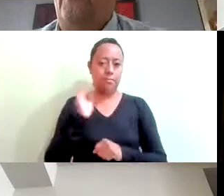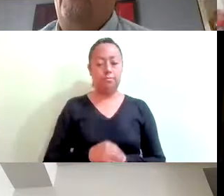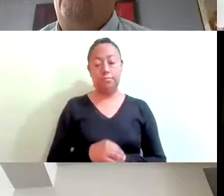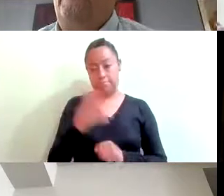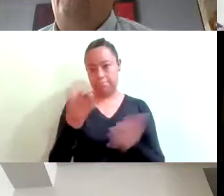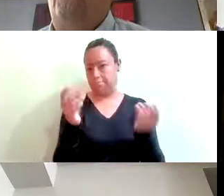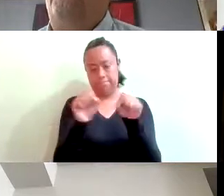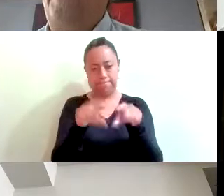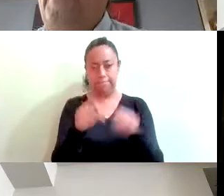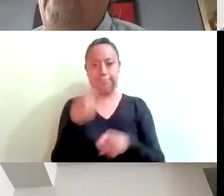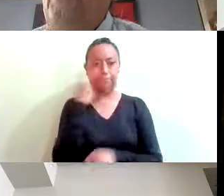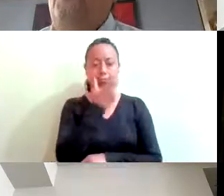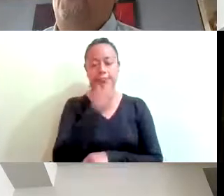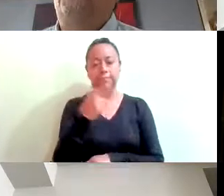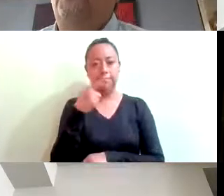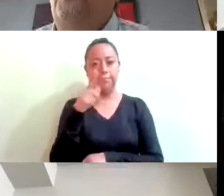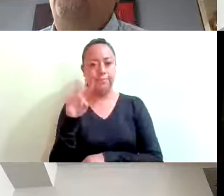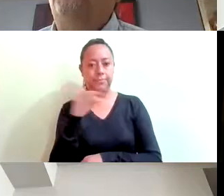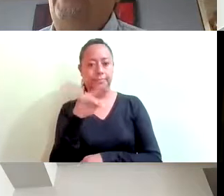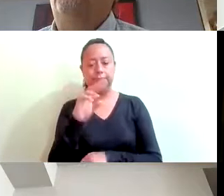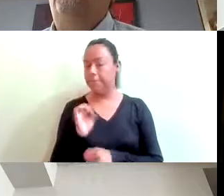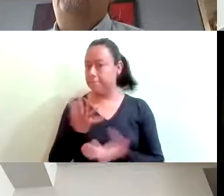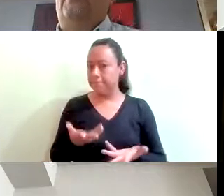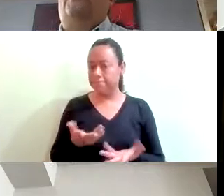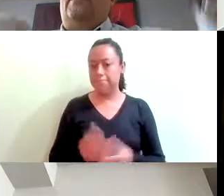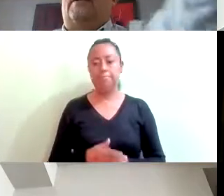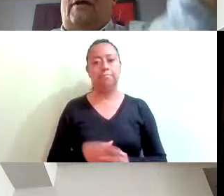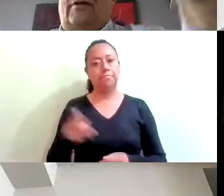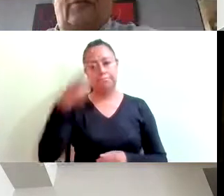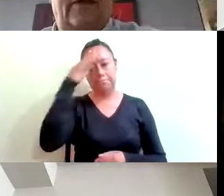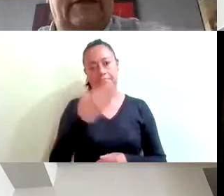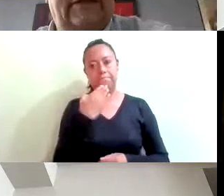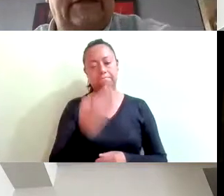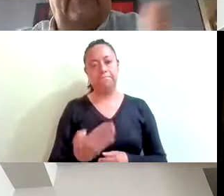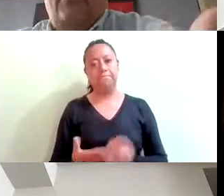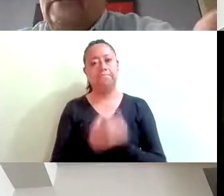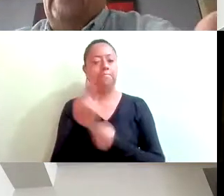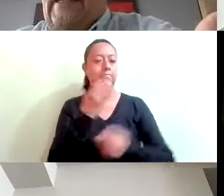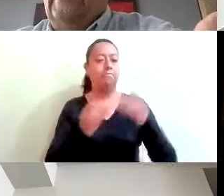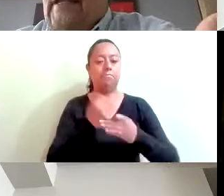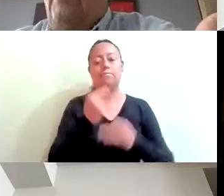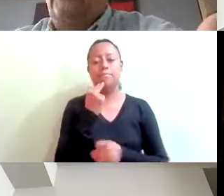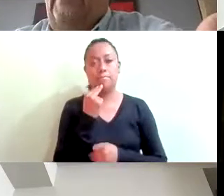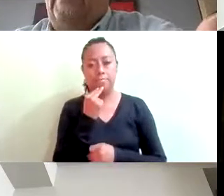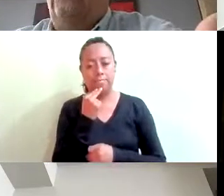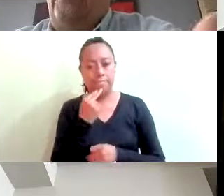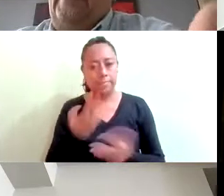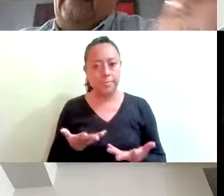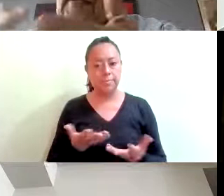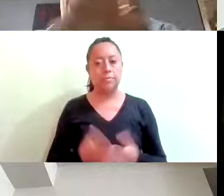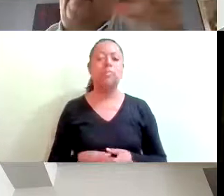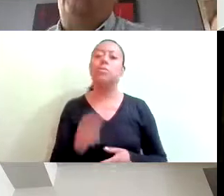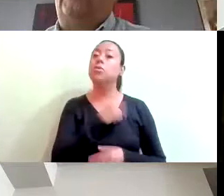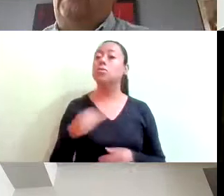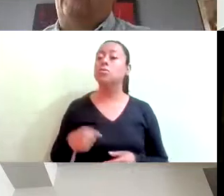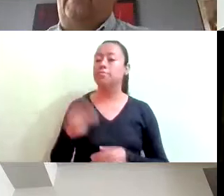por la forma de locomoción que usa, ¿no? Usa algunas de estas. Pues tenemos que resolver que